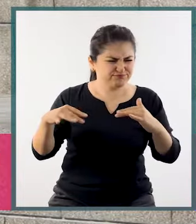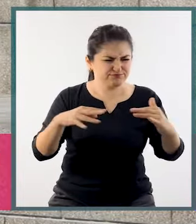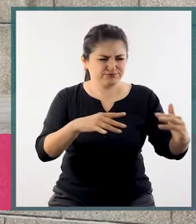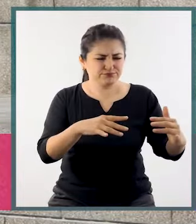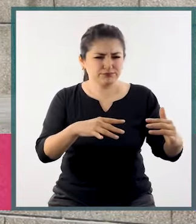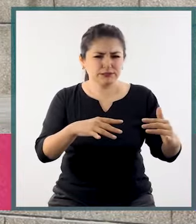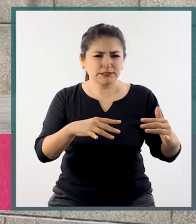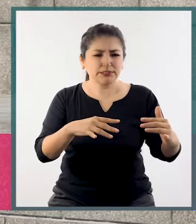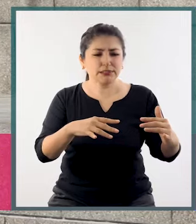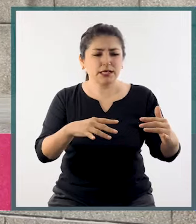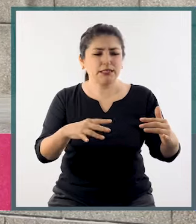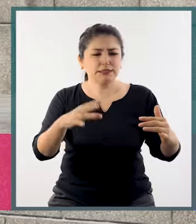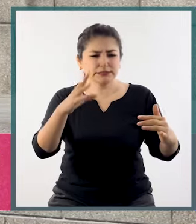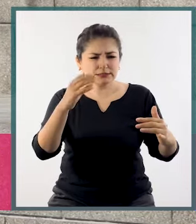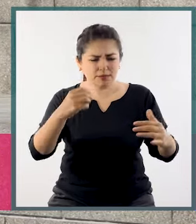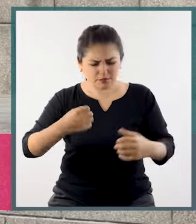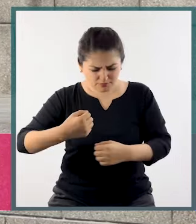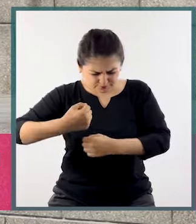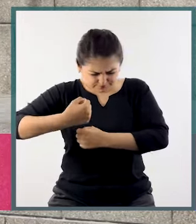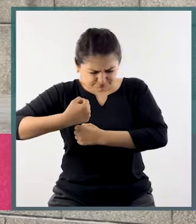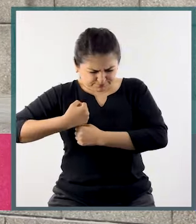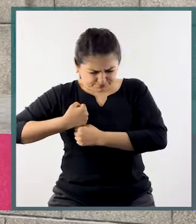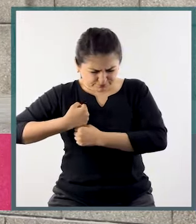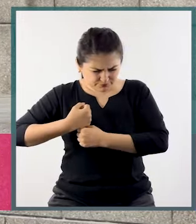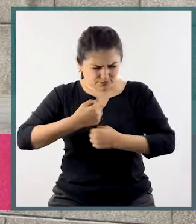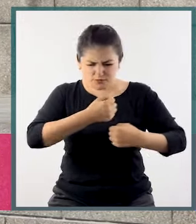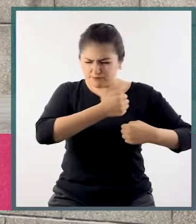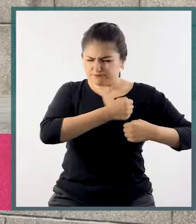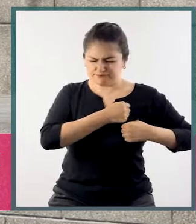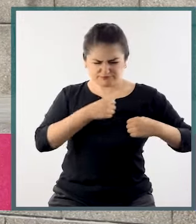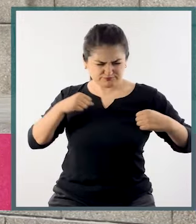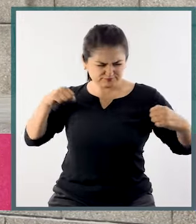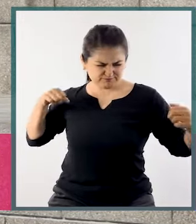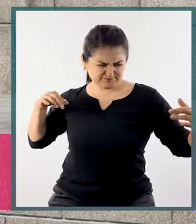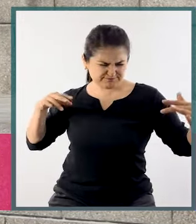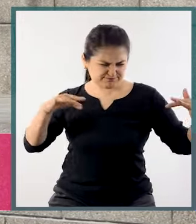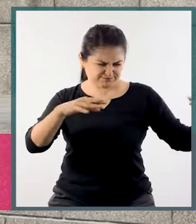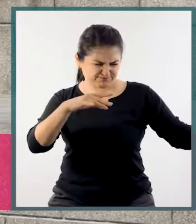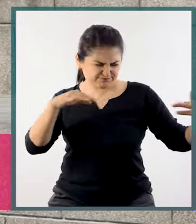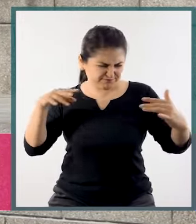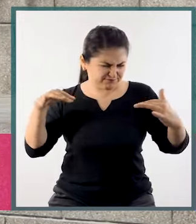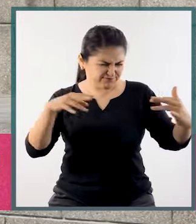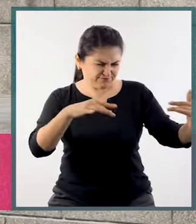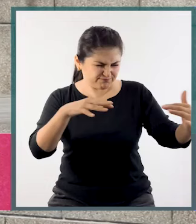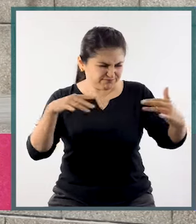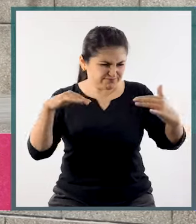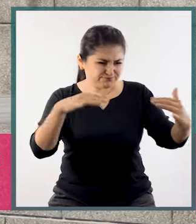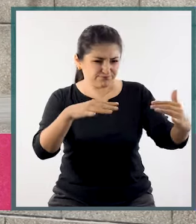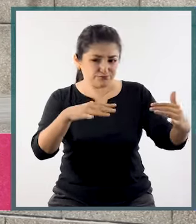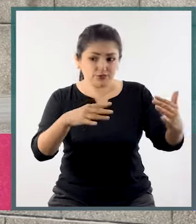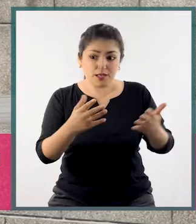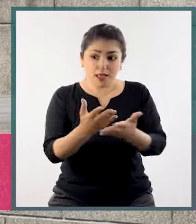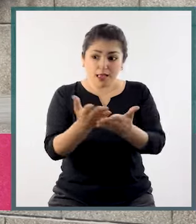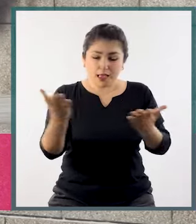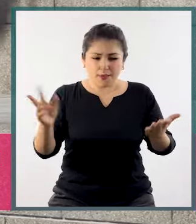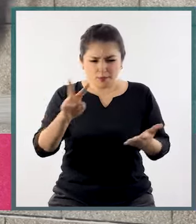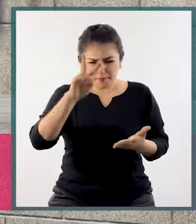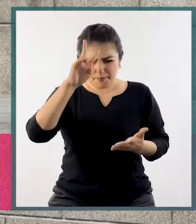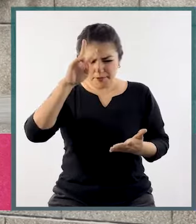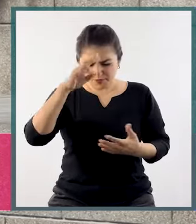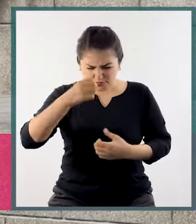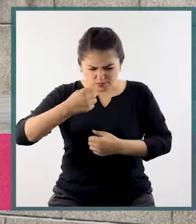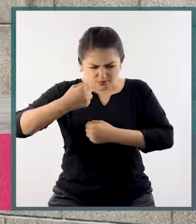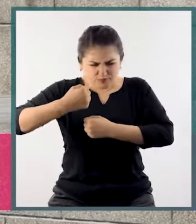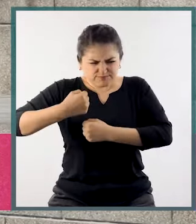no solamente fue un enfrentamiento militar, fue el símbolo de determinación, del coraje y de la unidad